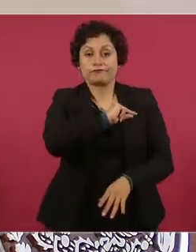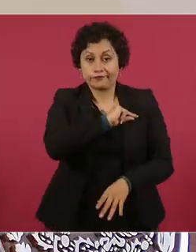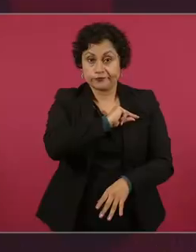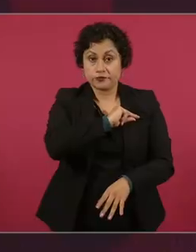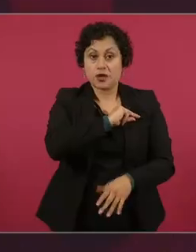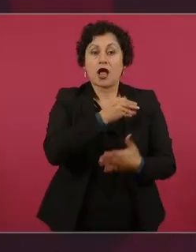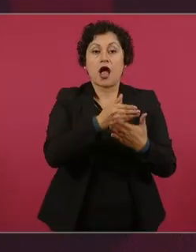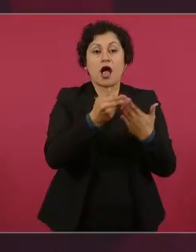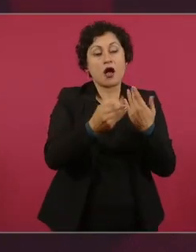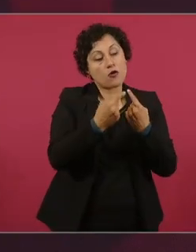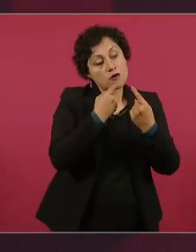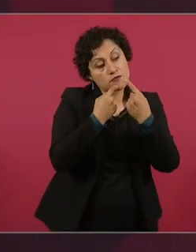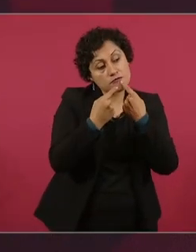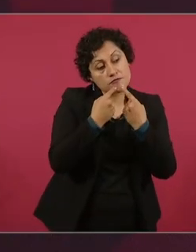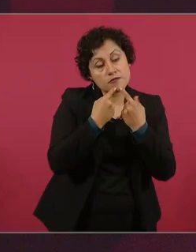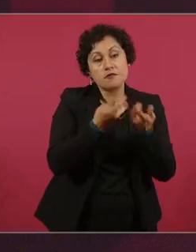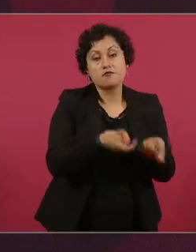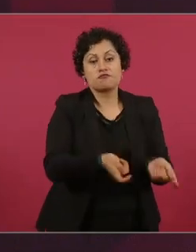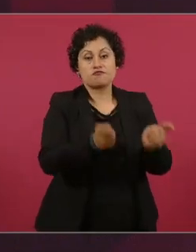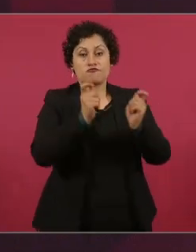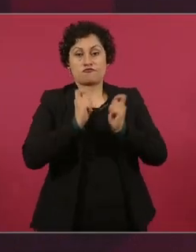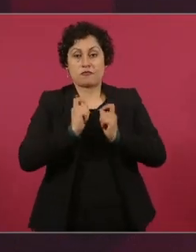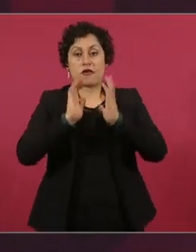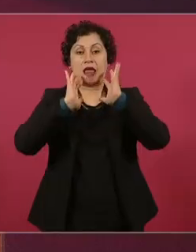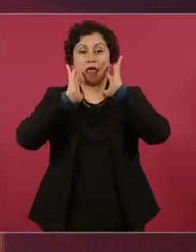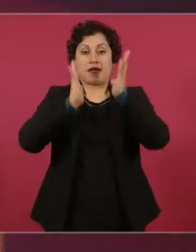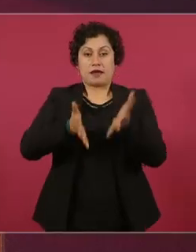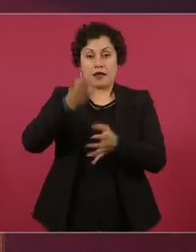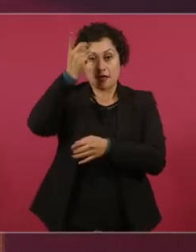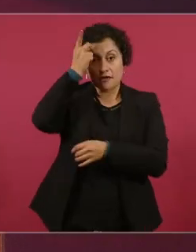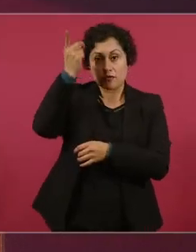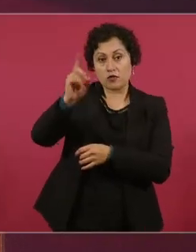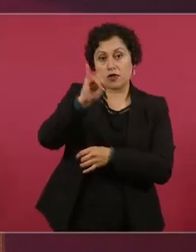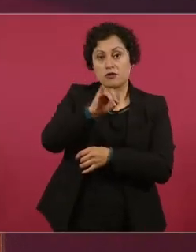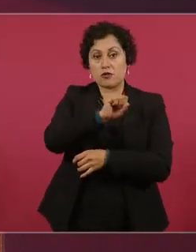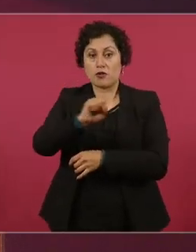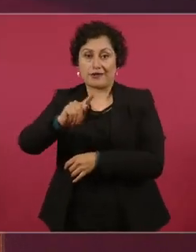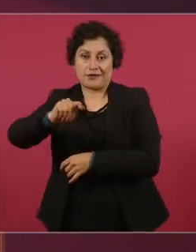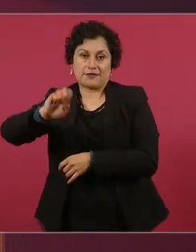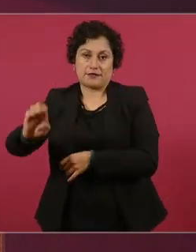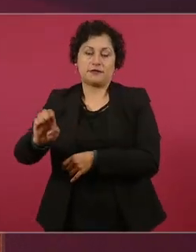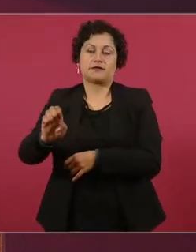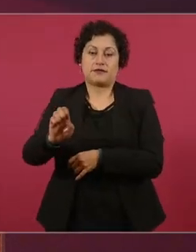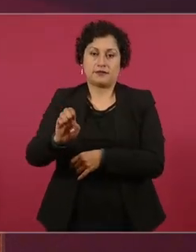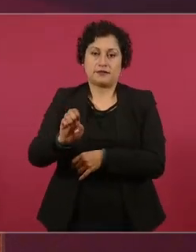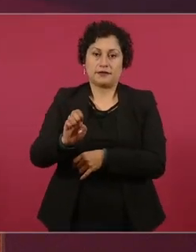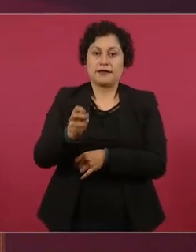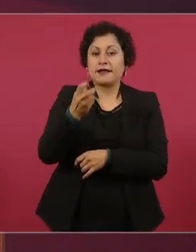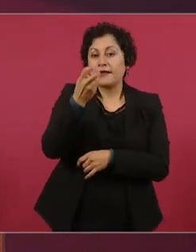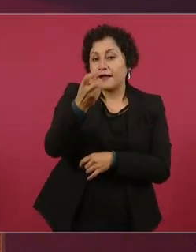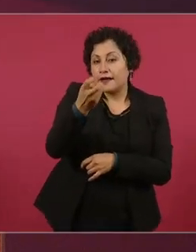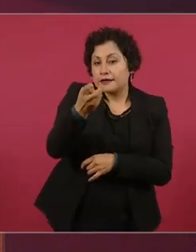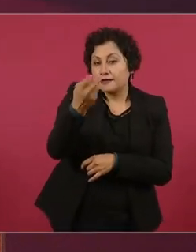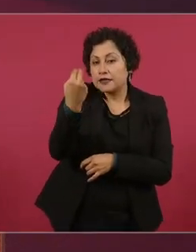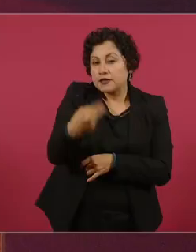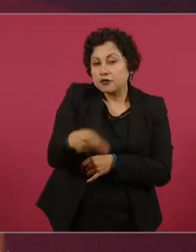de la nación, propiedad del Issste. A eso nosotros le llamamos nacionalización.